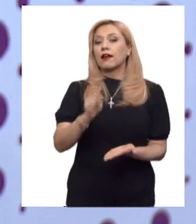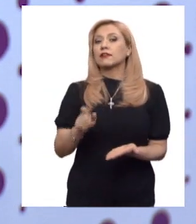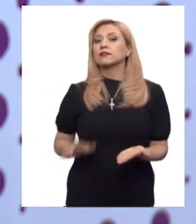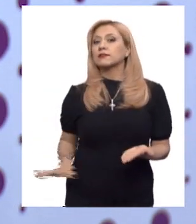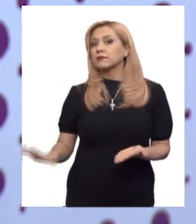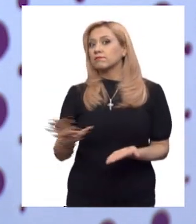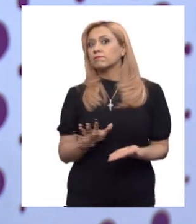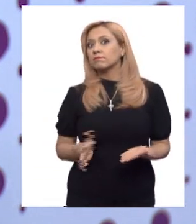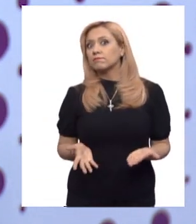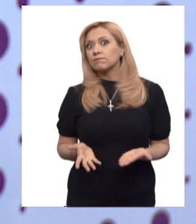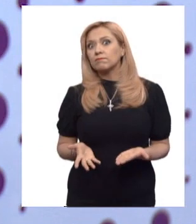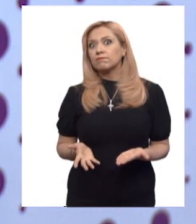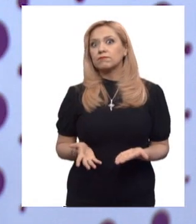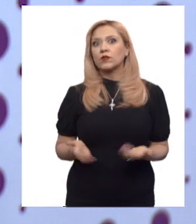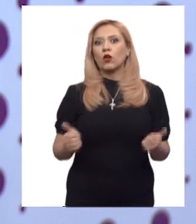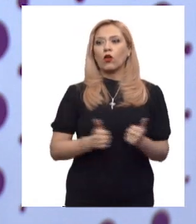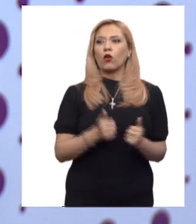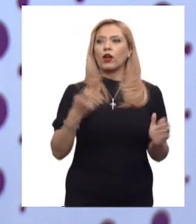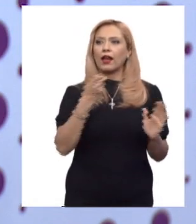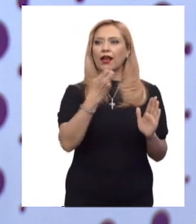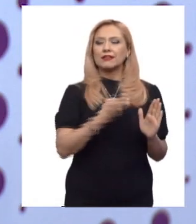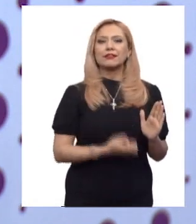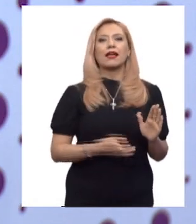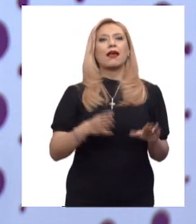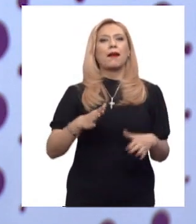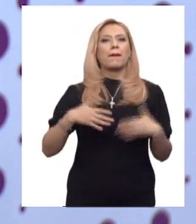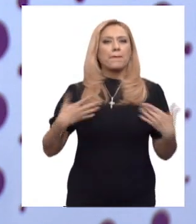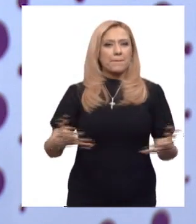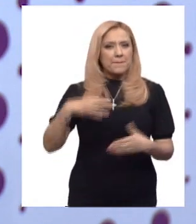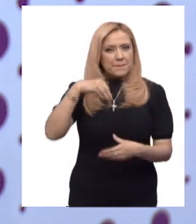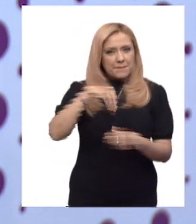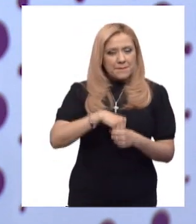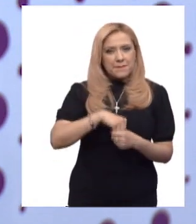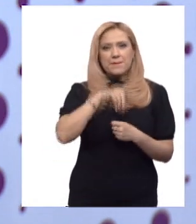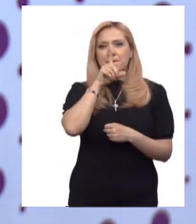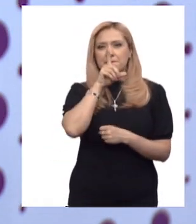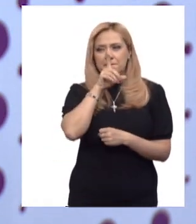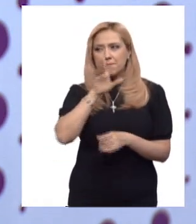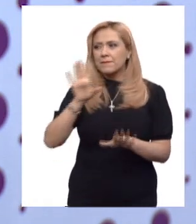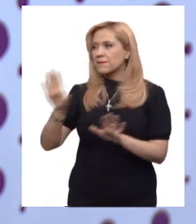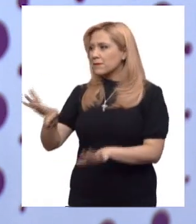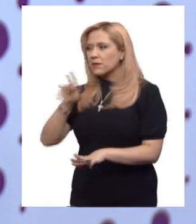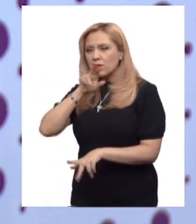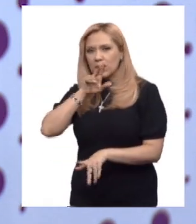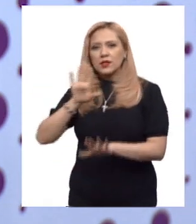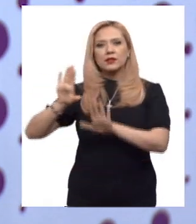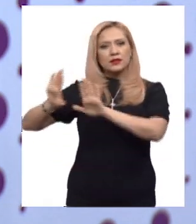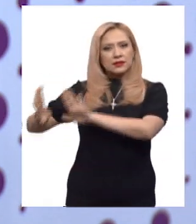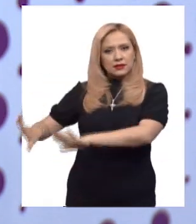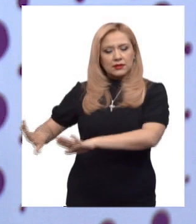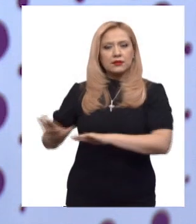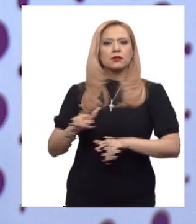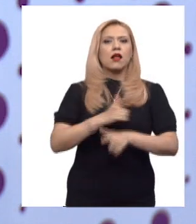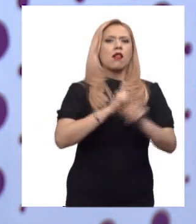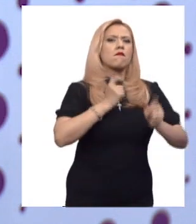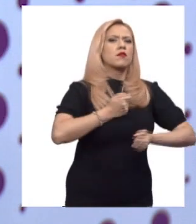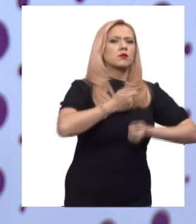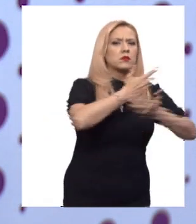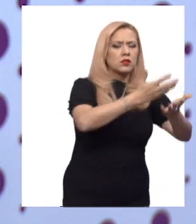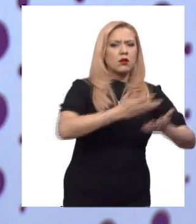Saraí, justo con estos principios de confidencialidad, libertad de expresión, esta parte de anonimato, y también poder